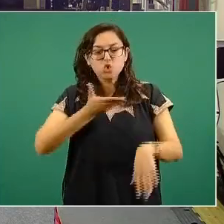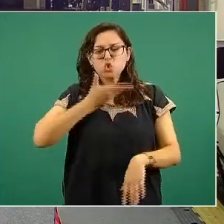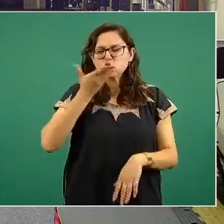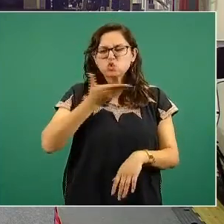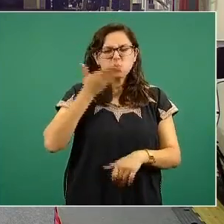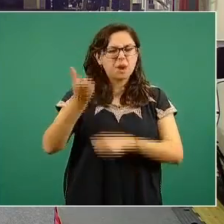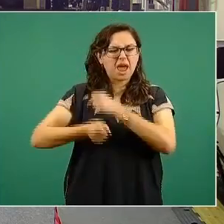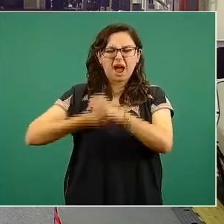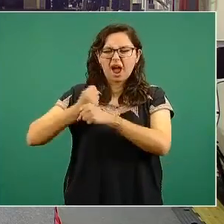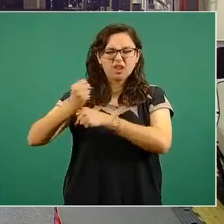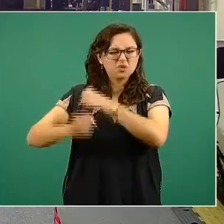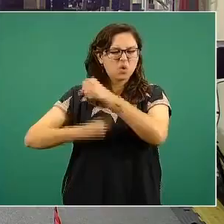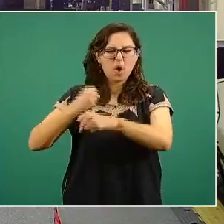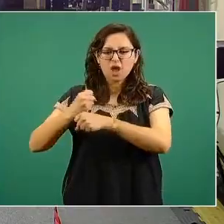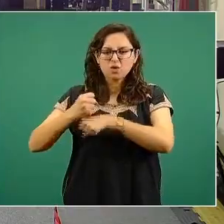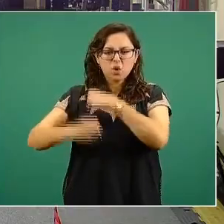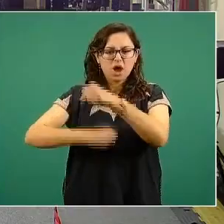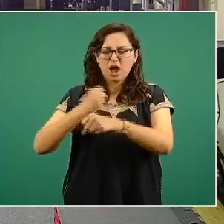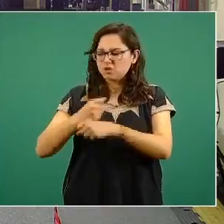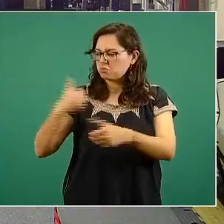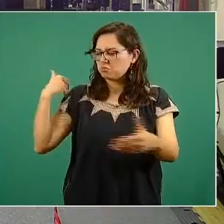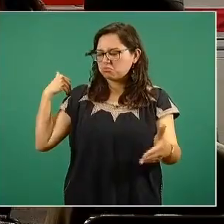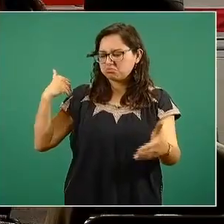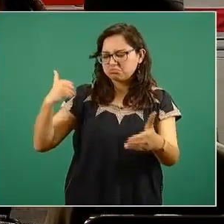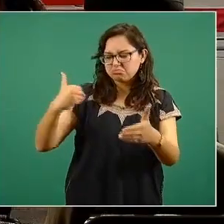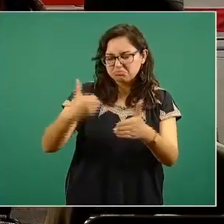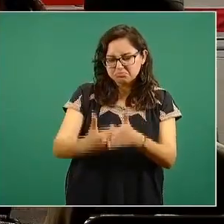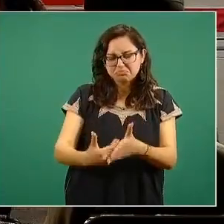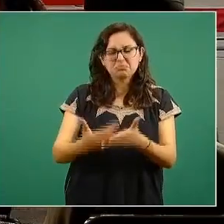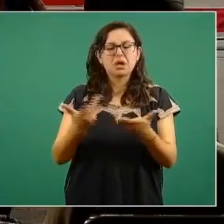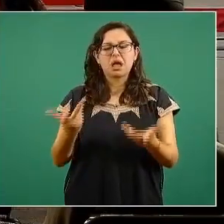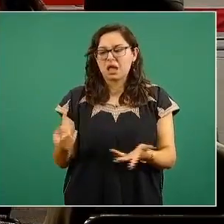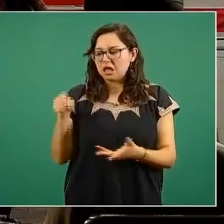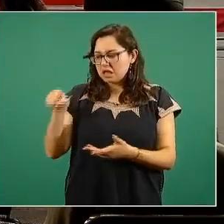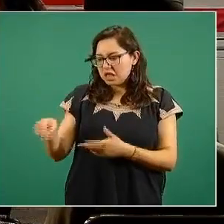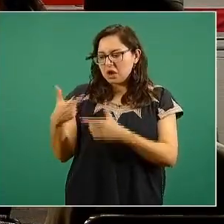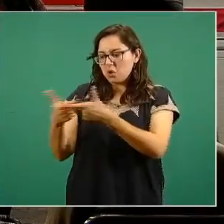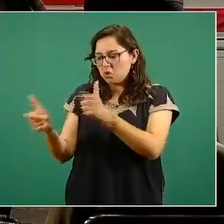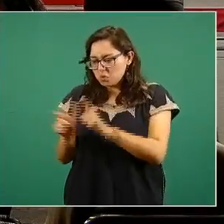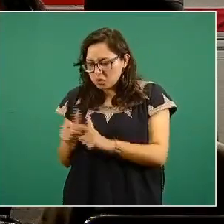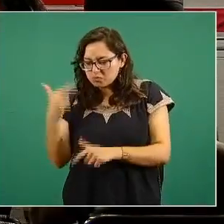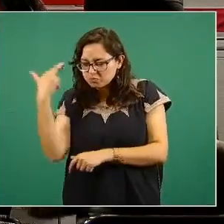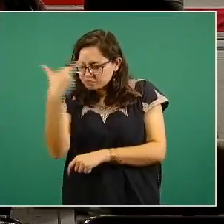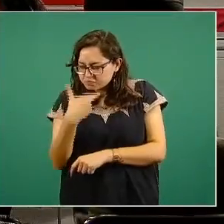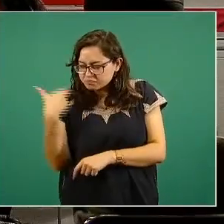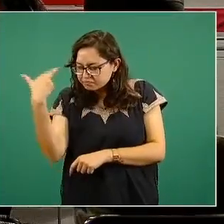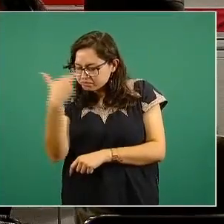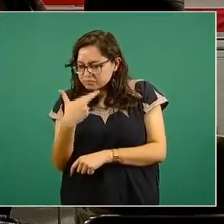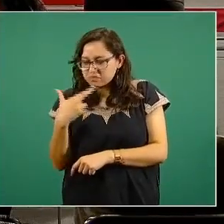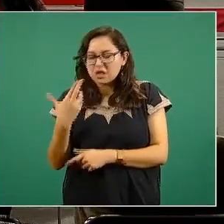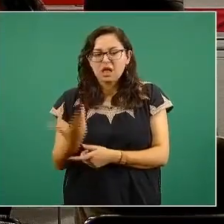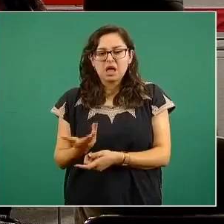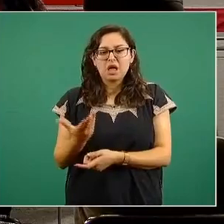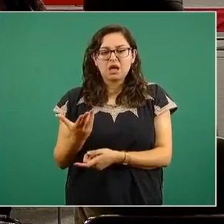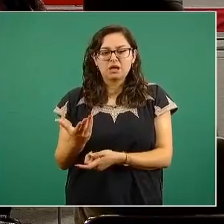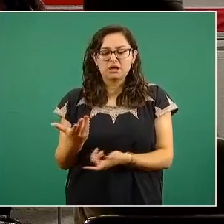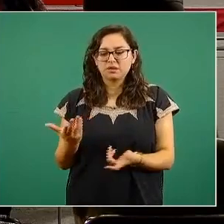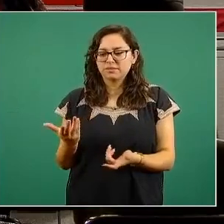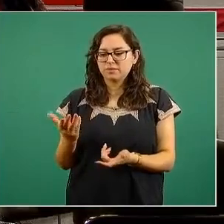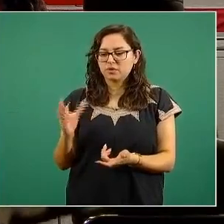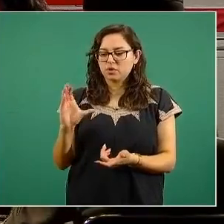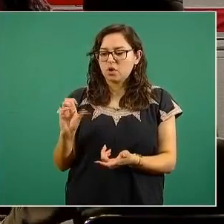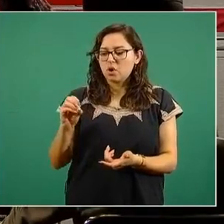un grupo colegiado multiinstitucional, participa el Consejo Nacional de Población, que está